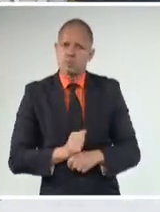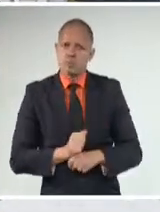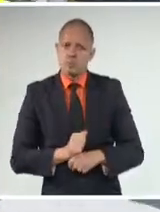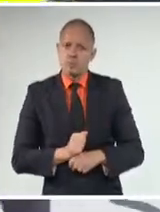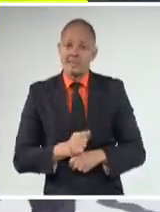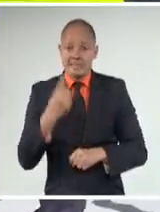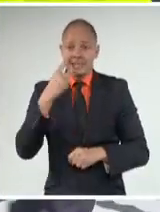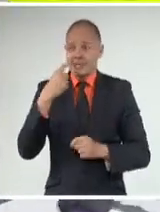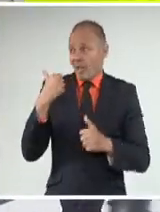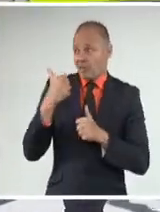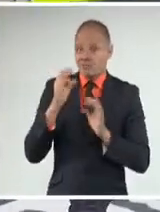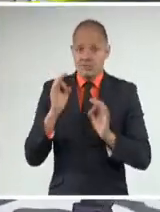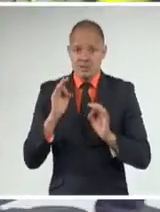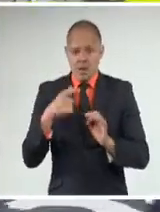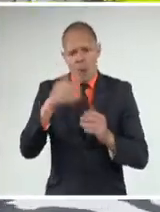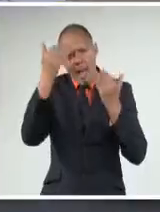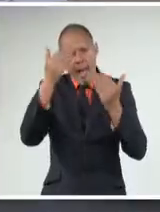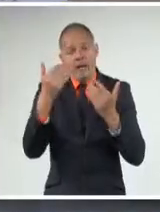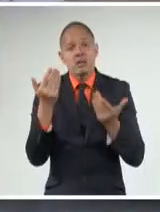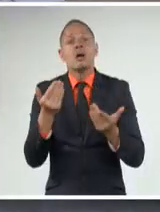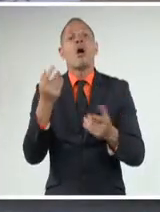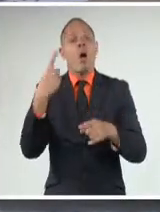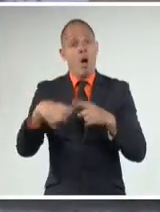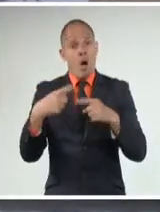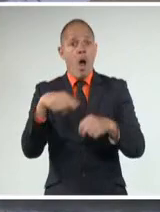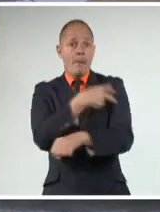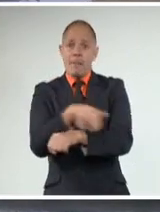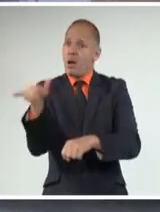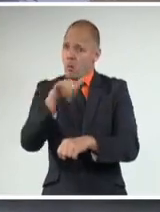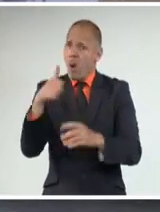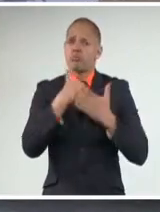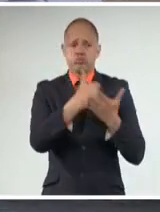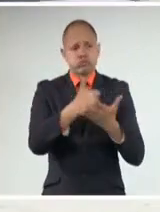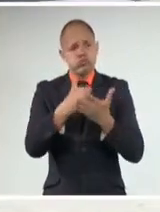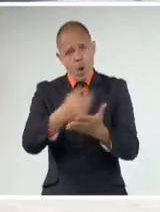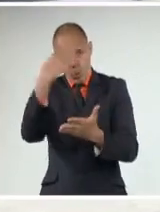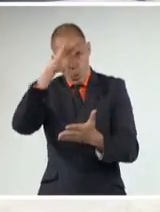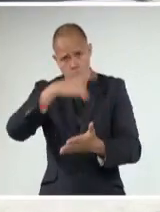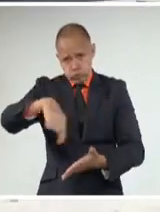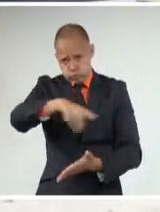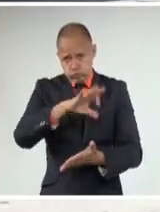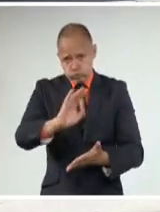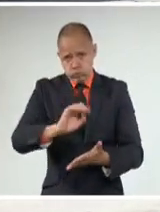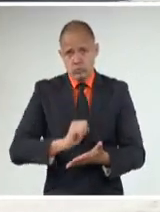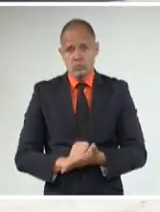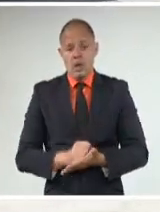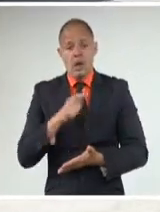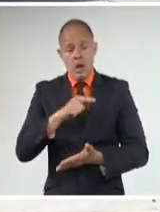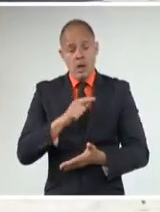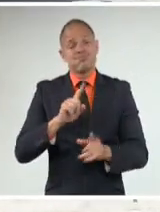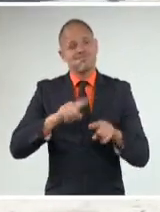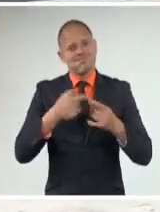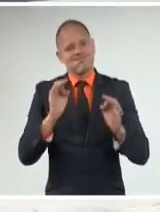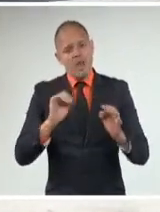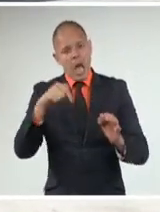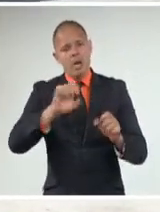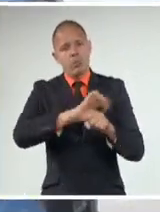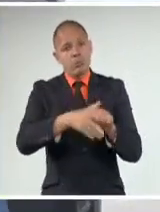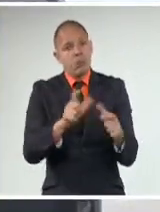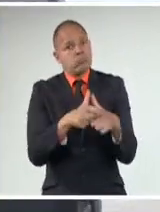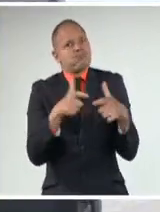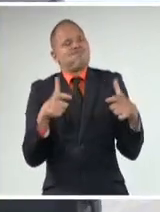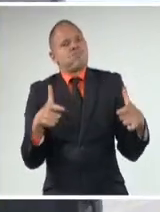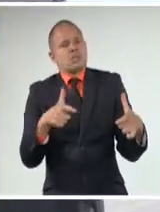de la ayuda humanitaria que otras naciones ofrecen a la mayor de las Antillas ante la difícil situación